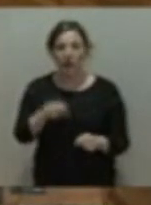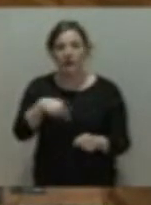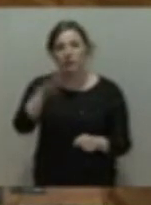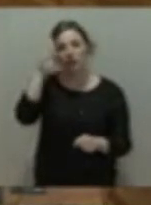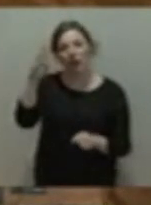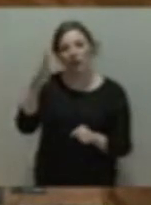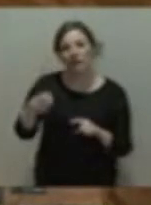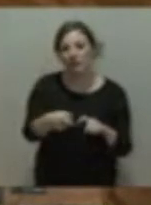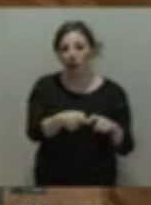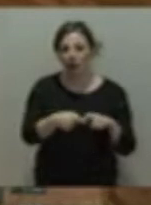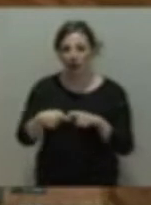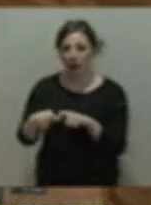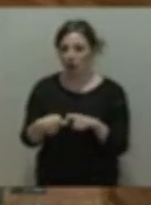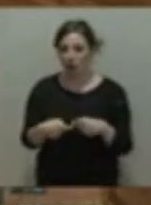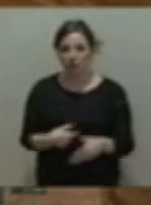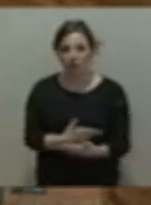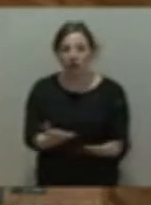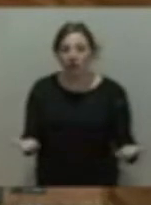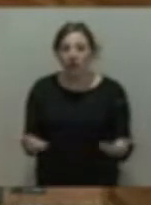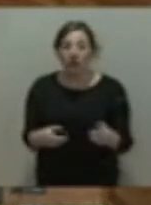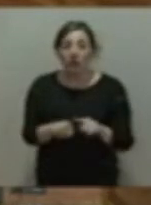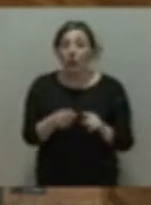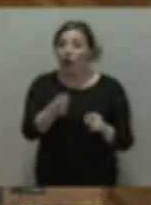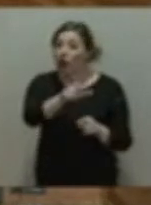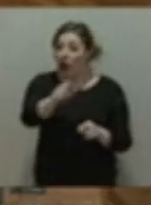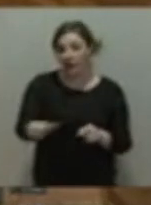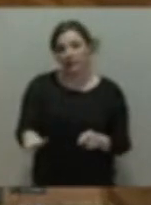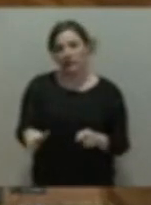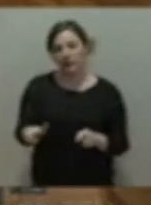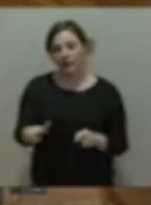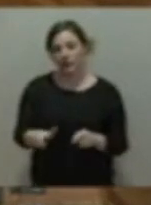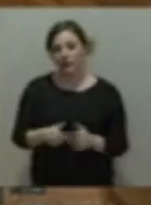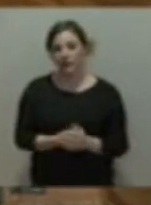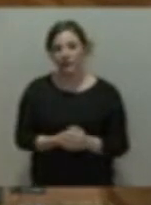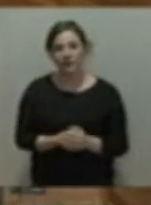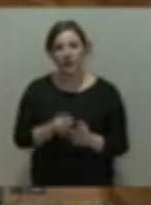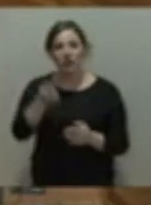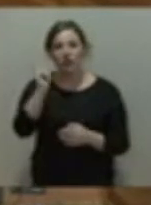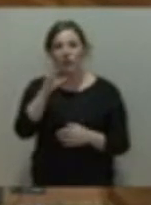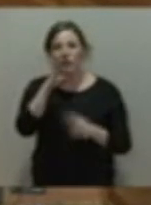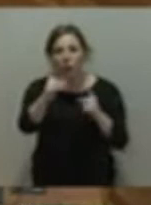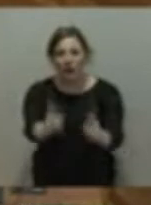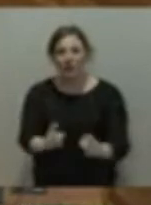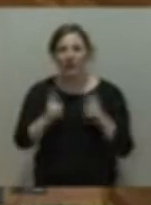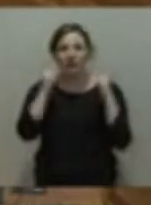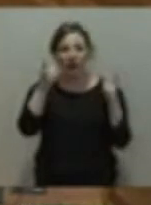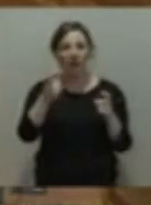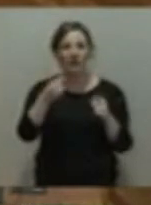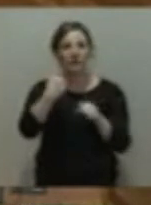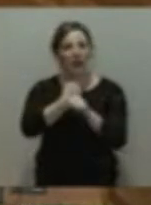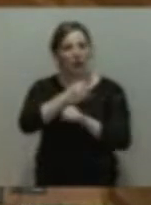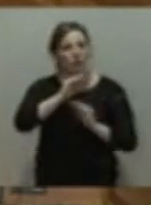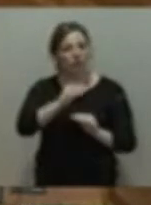solidario, como debe ser con una gente que solamente por intentar cumplir con su